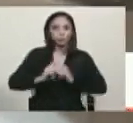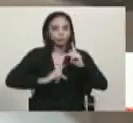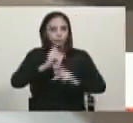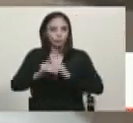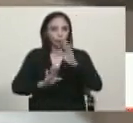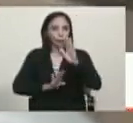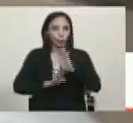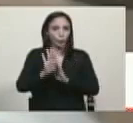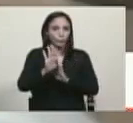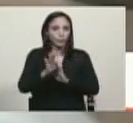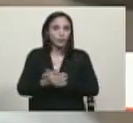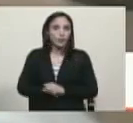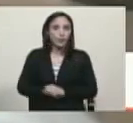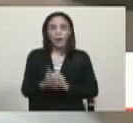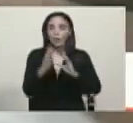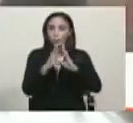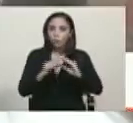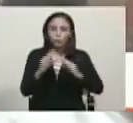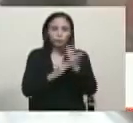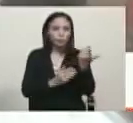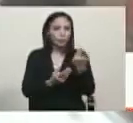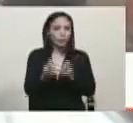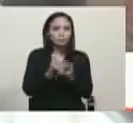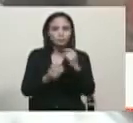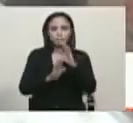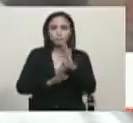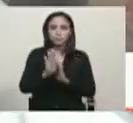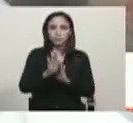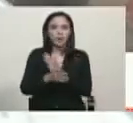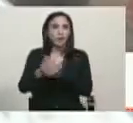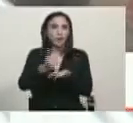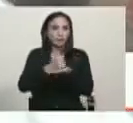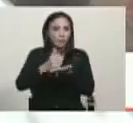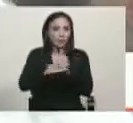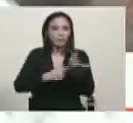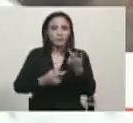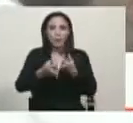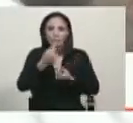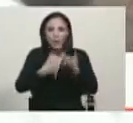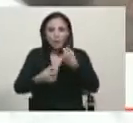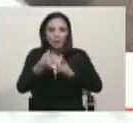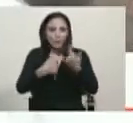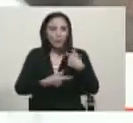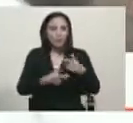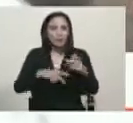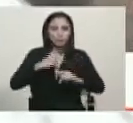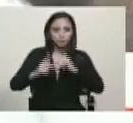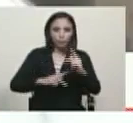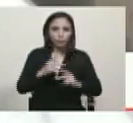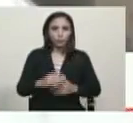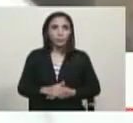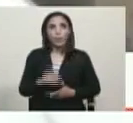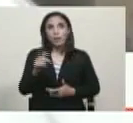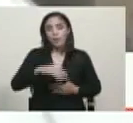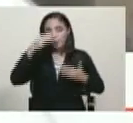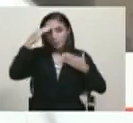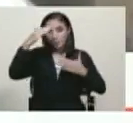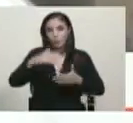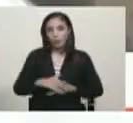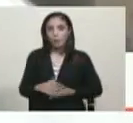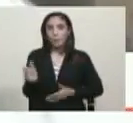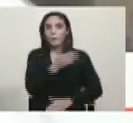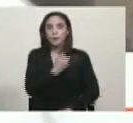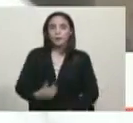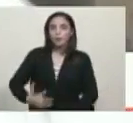productividad y toda la recuperación del parque farmacéutico. A esta hora es saludado el jefe de Estado